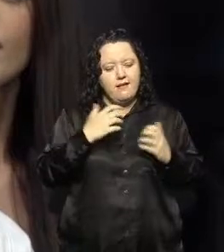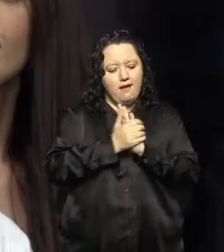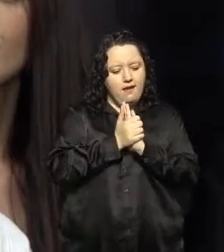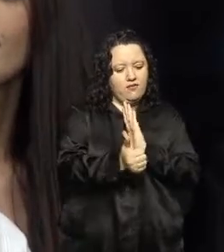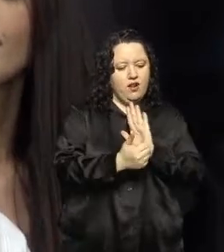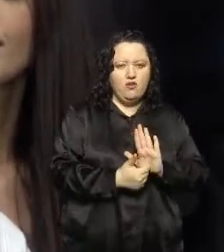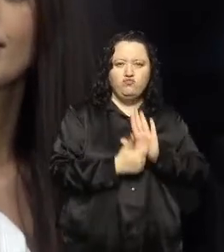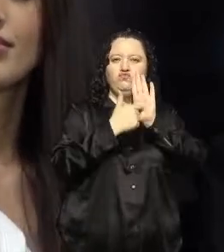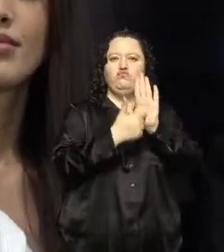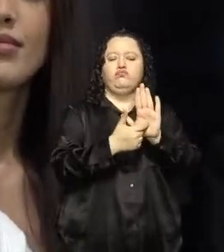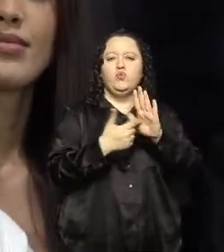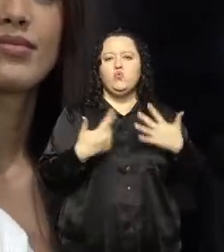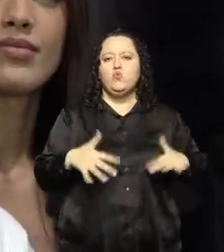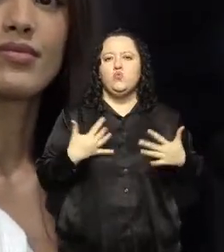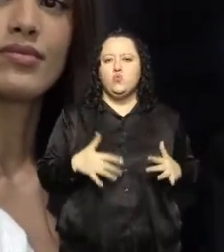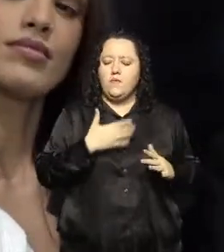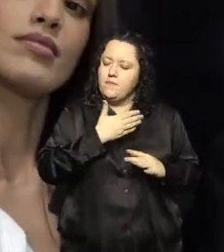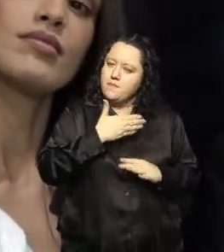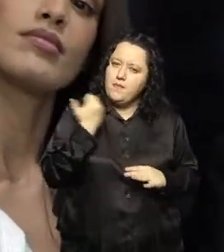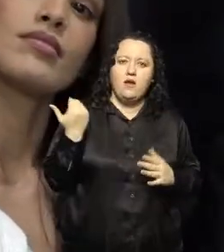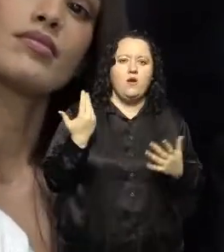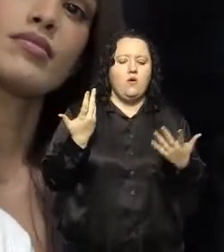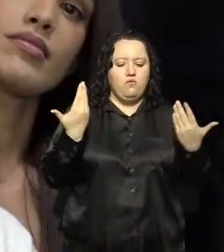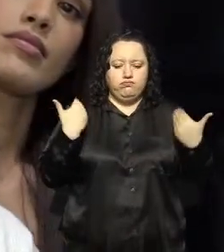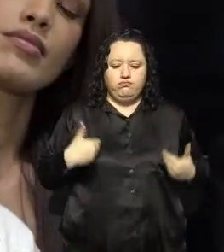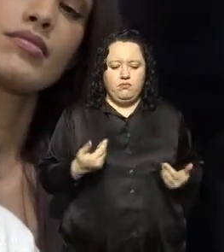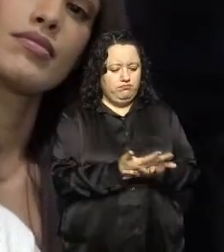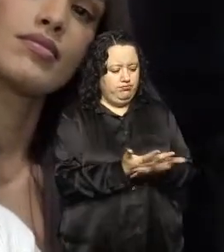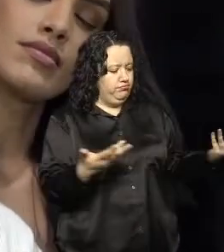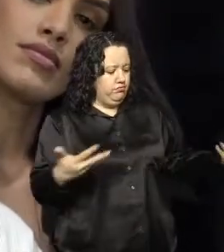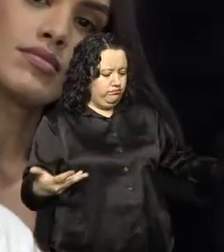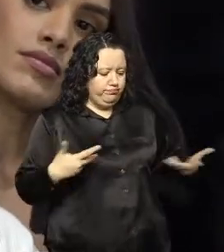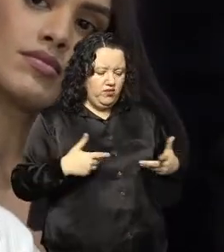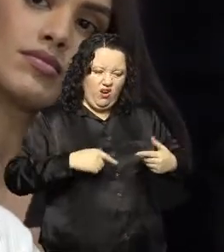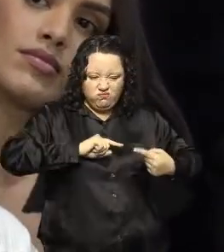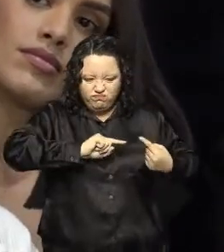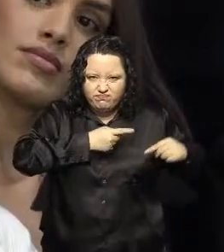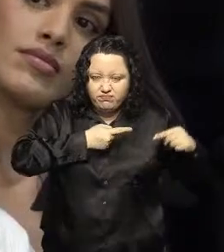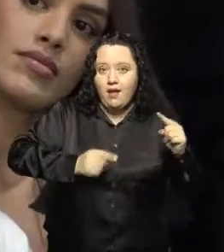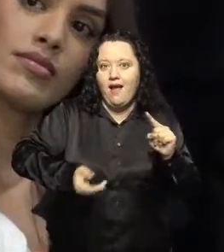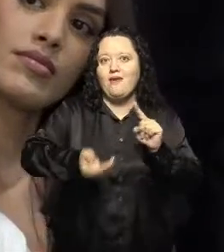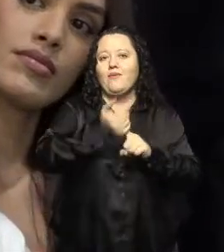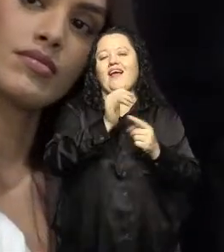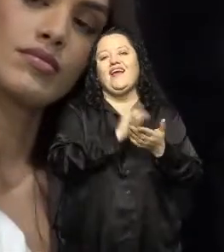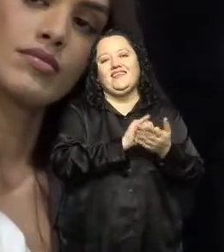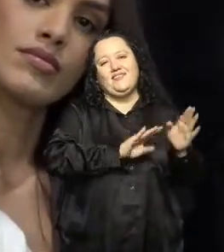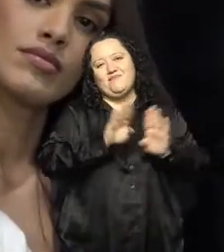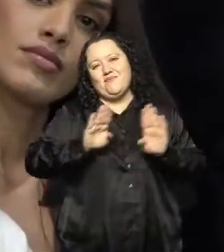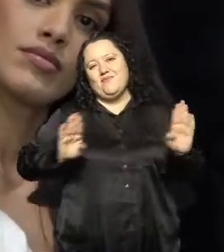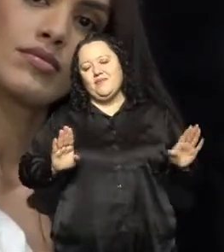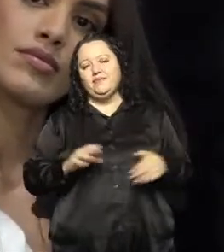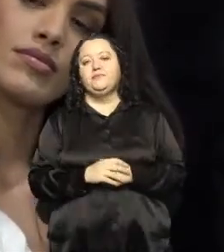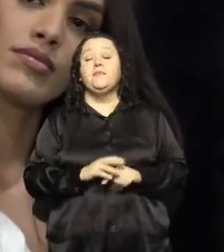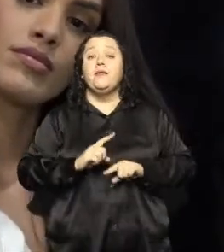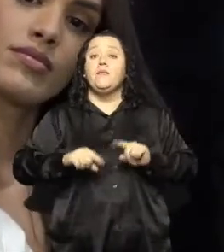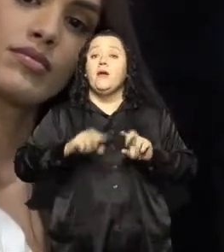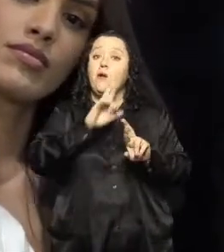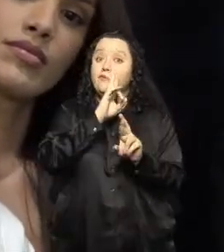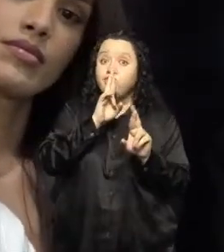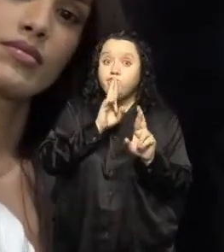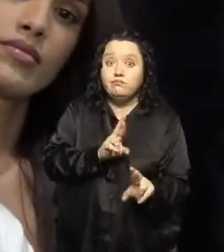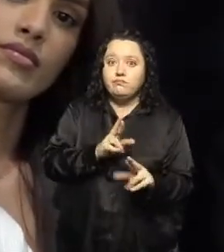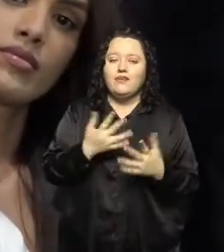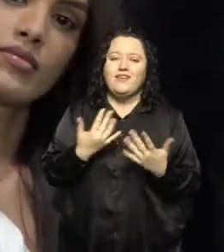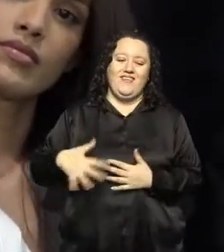habilidades y alinearon mejor todos los condicionantes a la hora de competir. Pero a través de este reconocimiento que